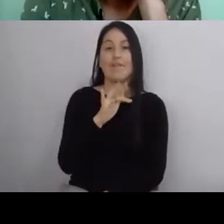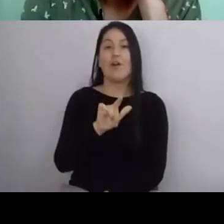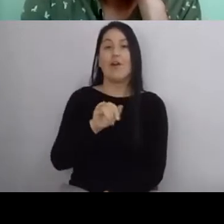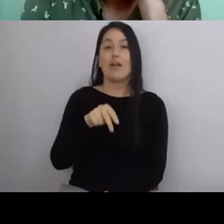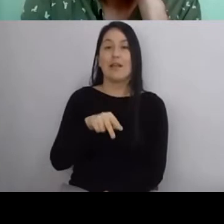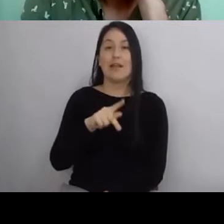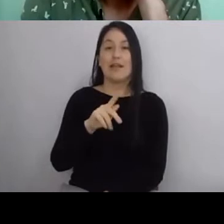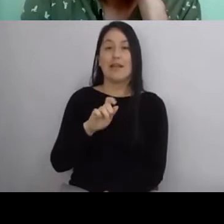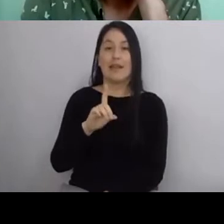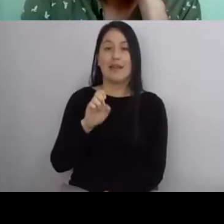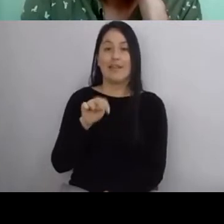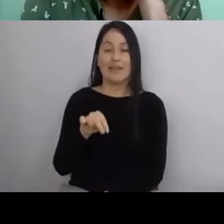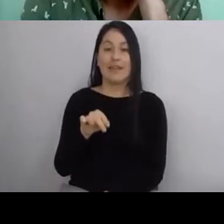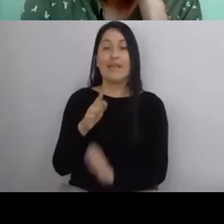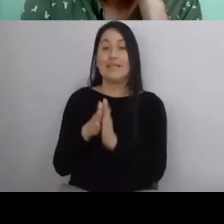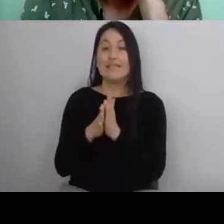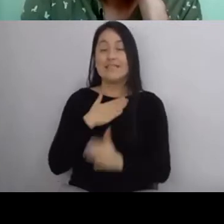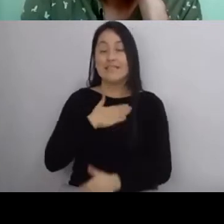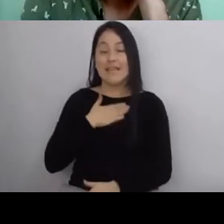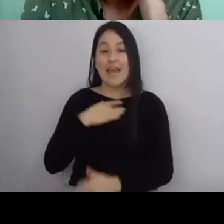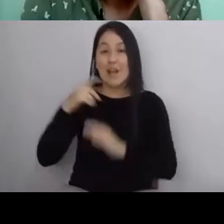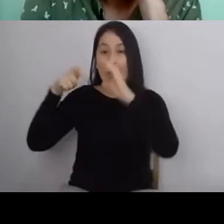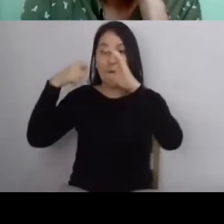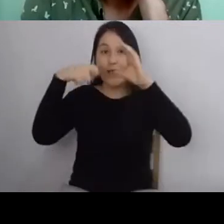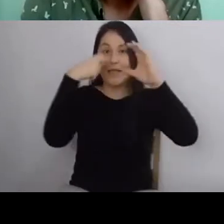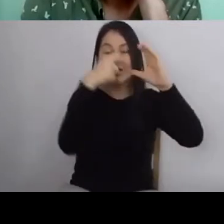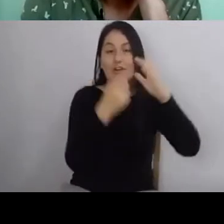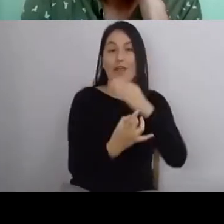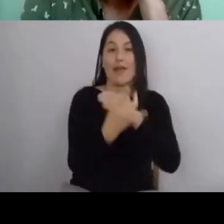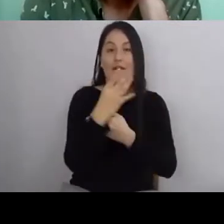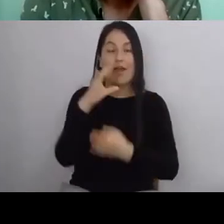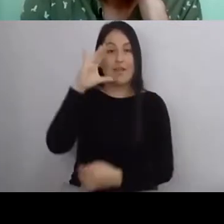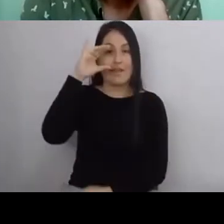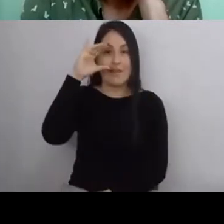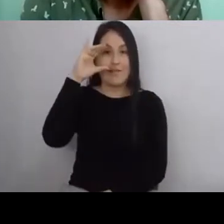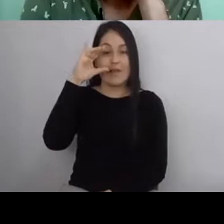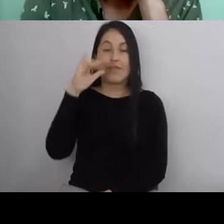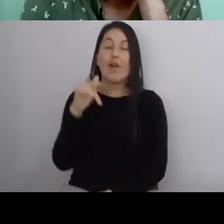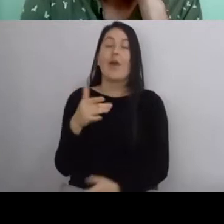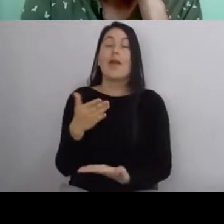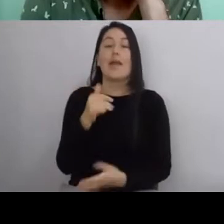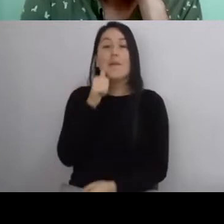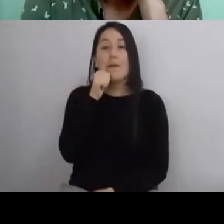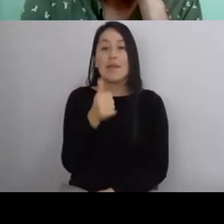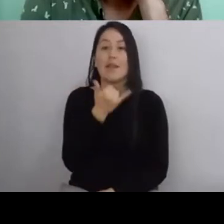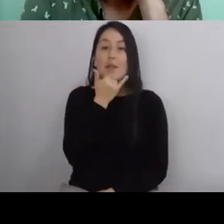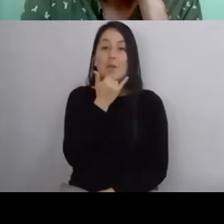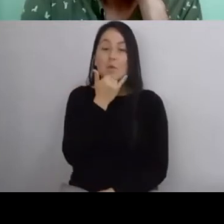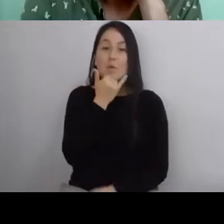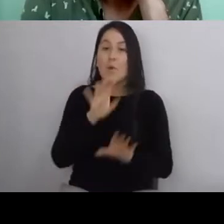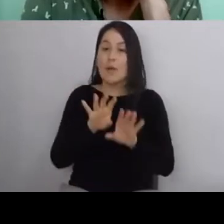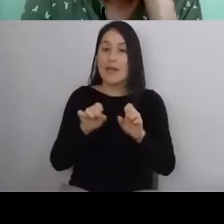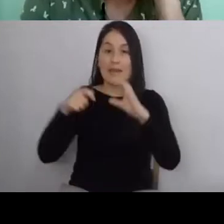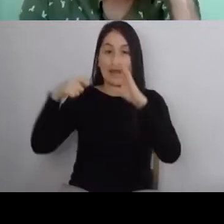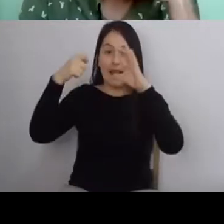Avance Inclusión, bien agradecido. Y en nuestro canal de YouTube, Avance Inclusión, que ahí va a estar la charla el día de mañana. ¿Ya? Para